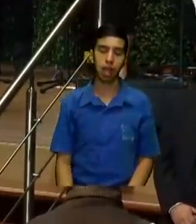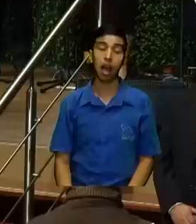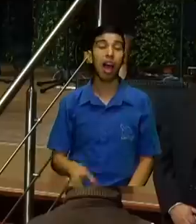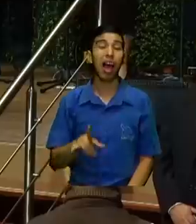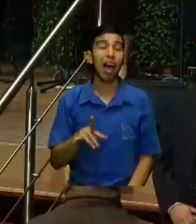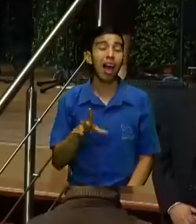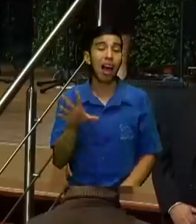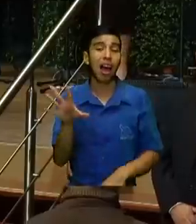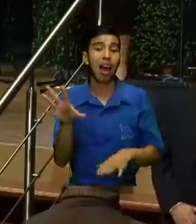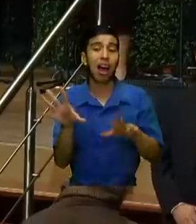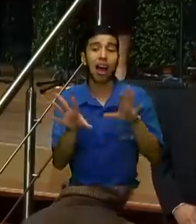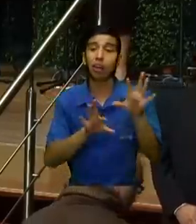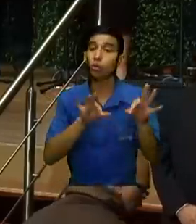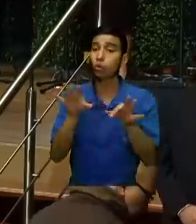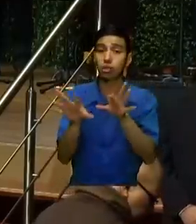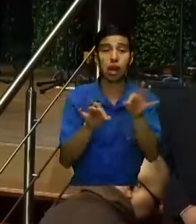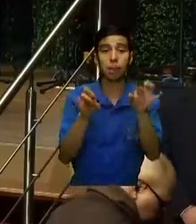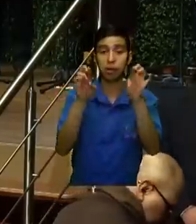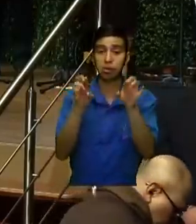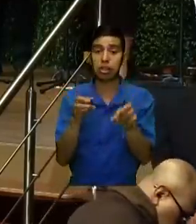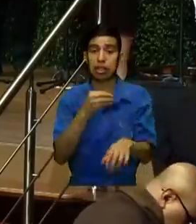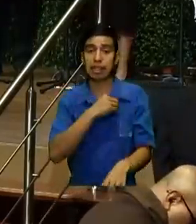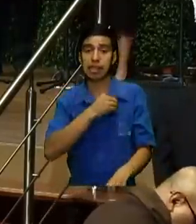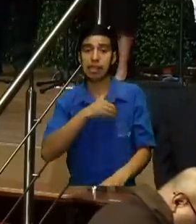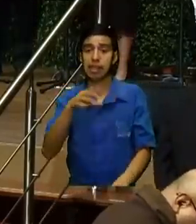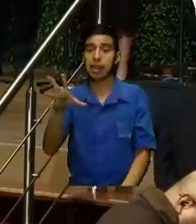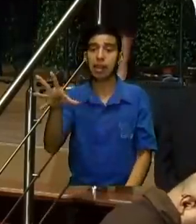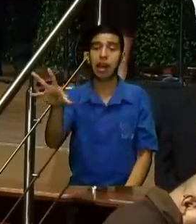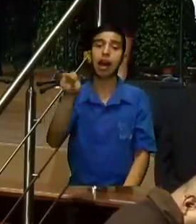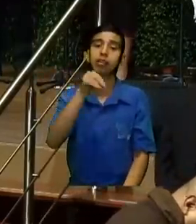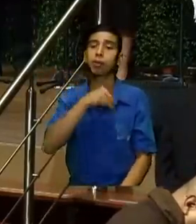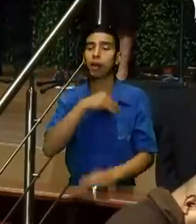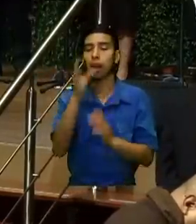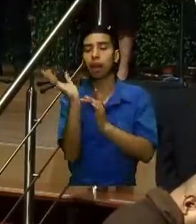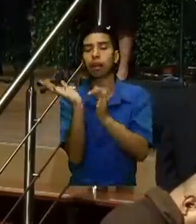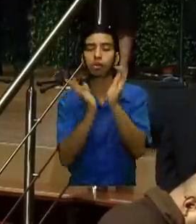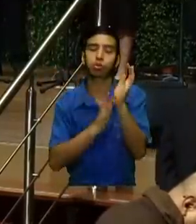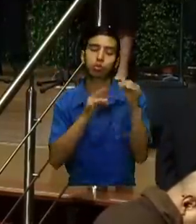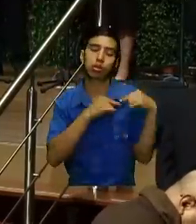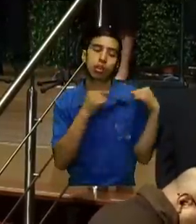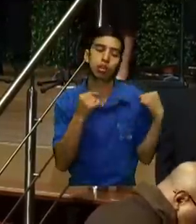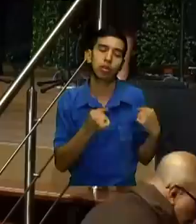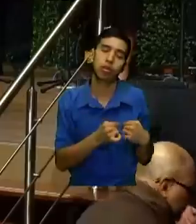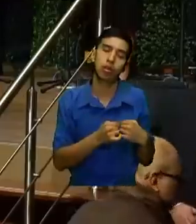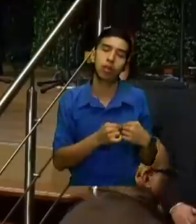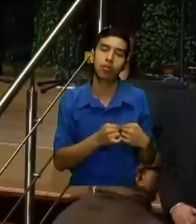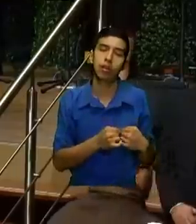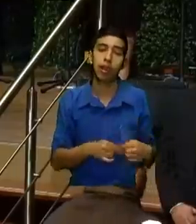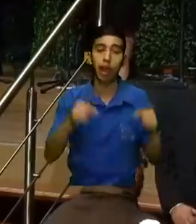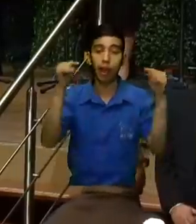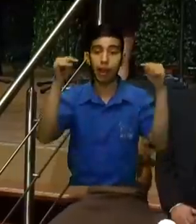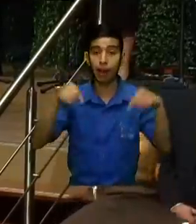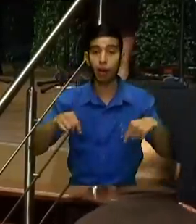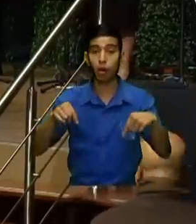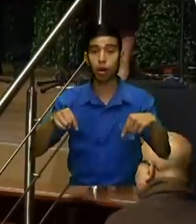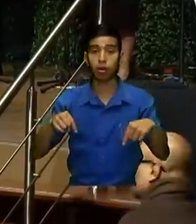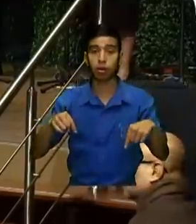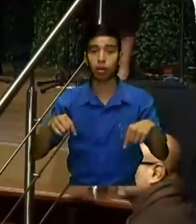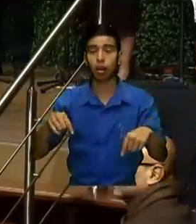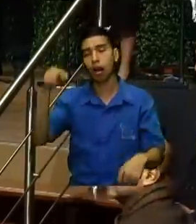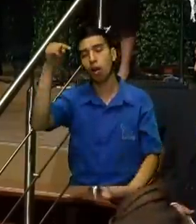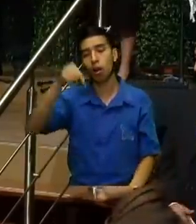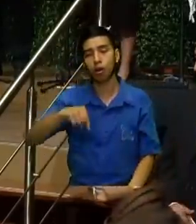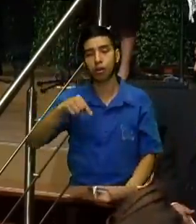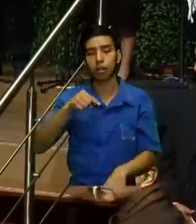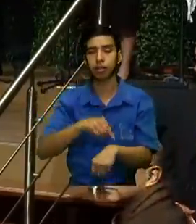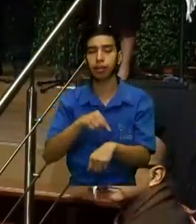a Jesucristo como Salvador, como Mediador, como Señor? Este es el momento. Lo que tienen